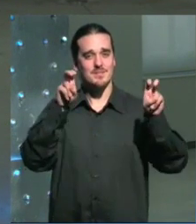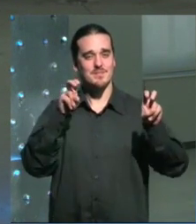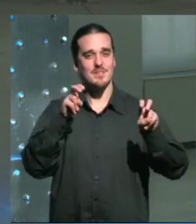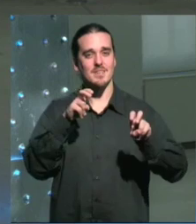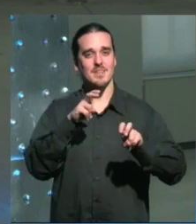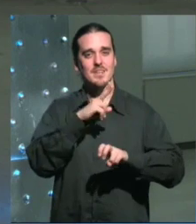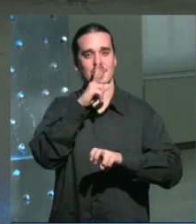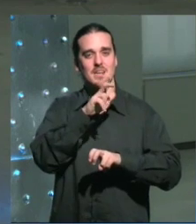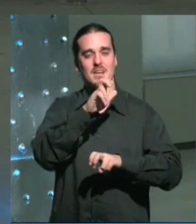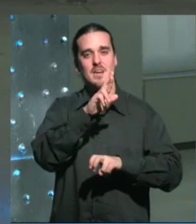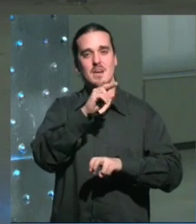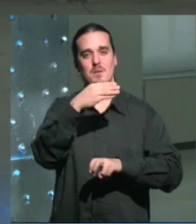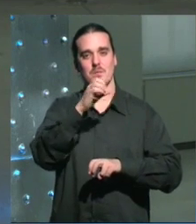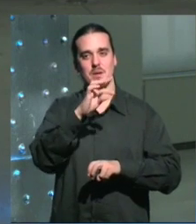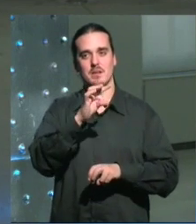fue director de la campaña.